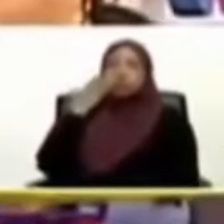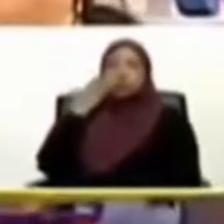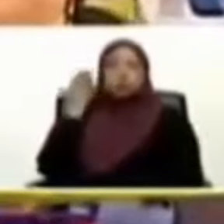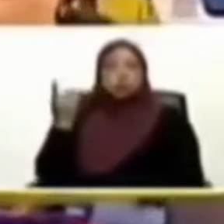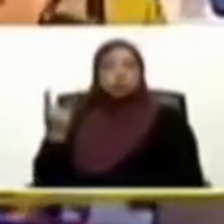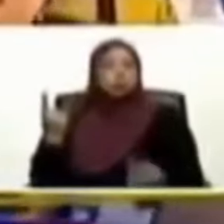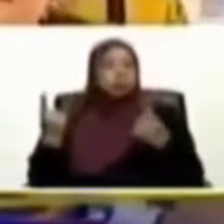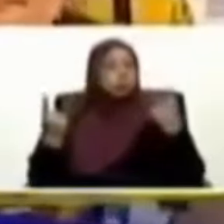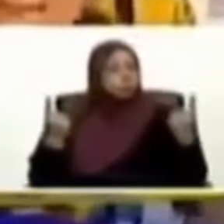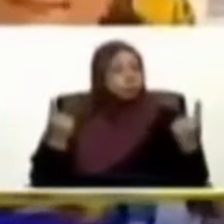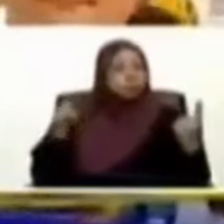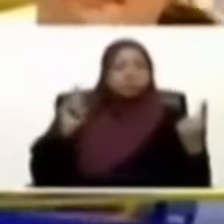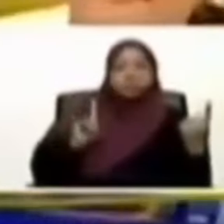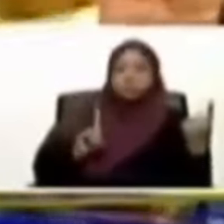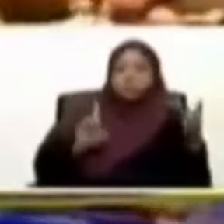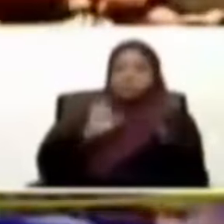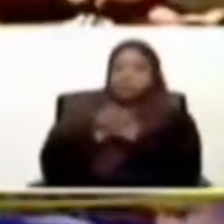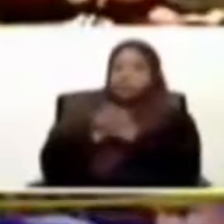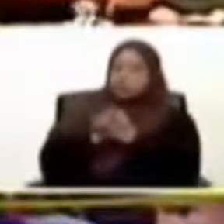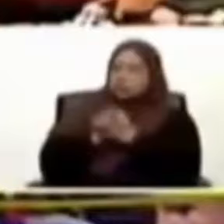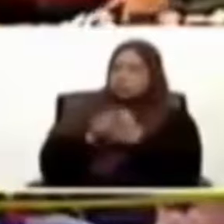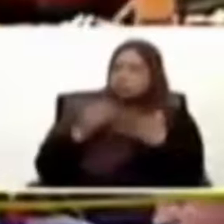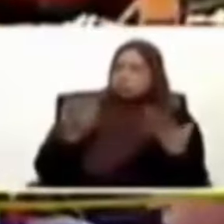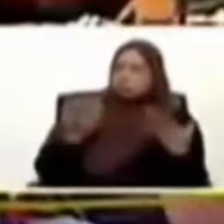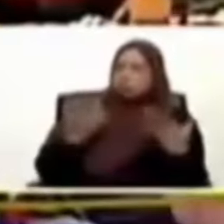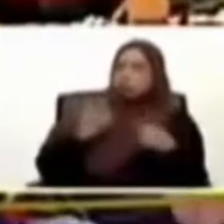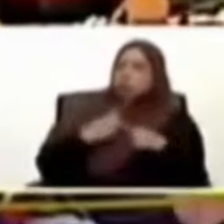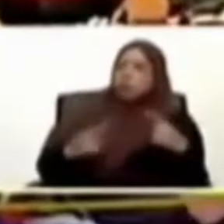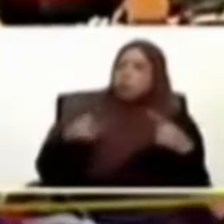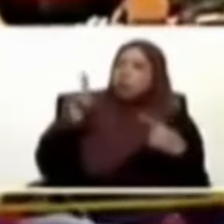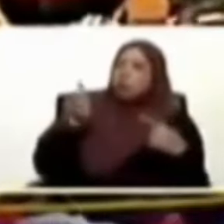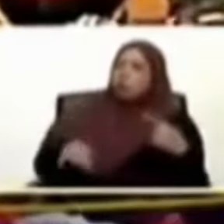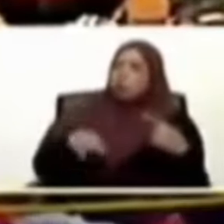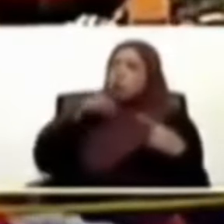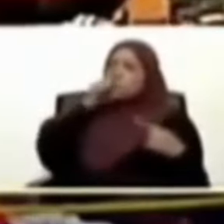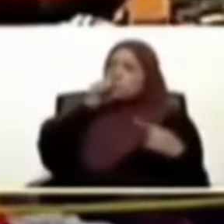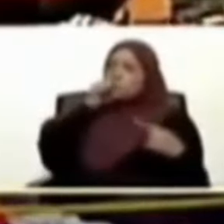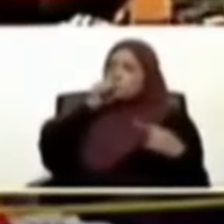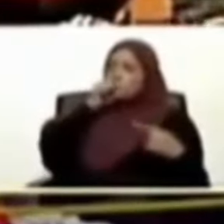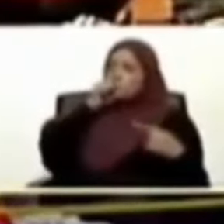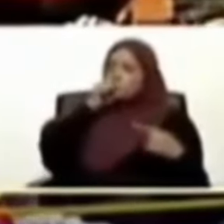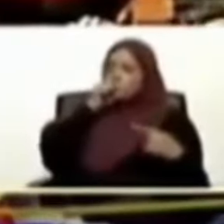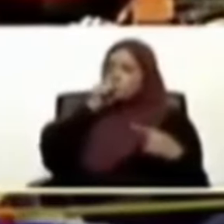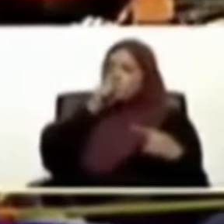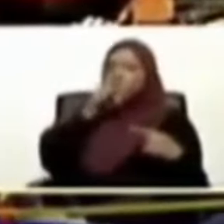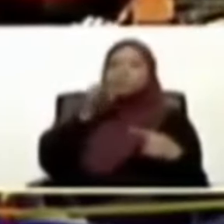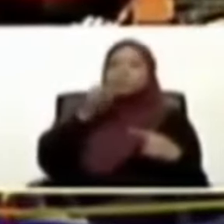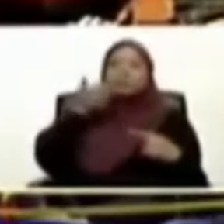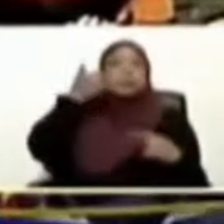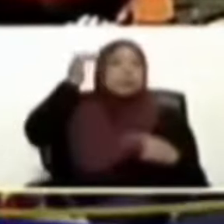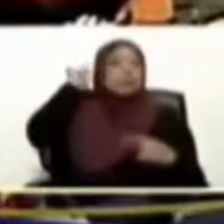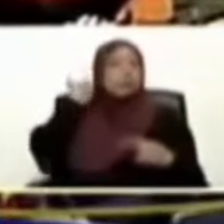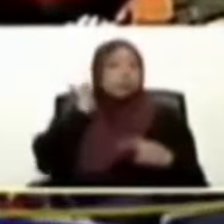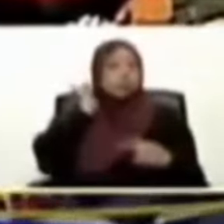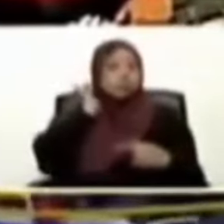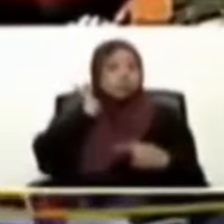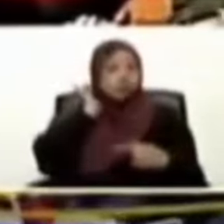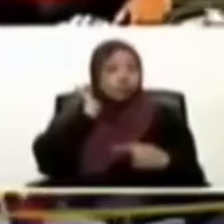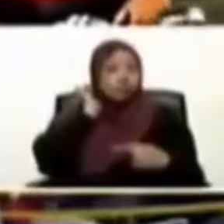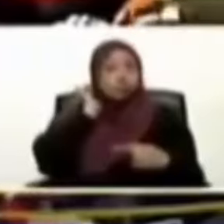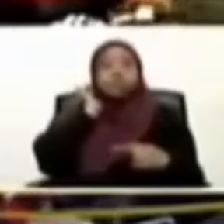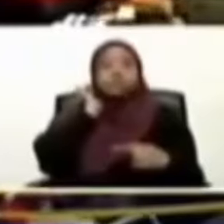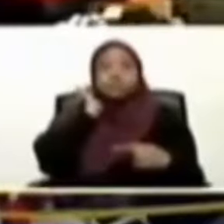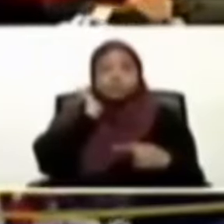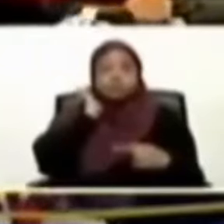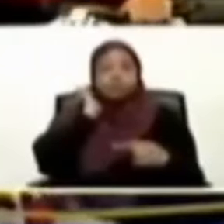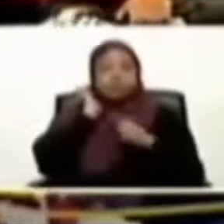del saboteo, las autoridades confirmaron su inhabilitación para el cargo durante 15 años por motivos que ellos